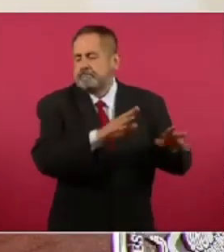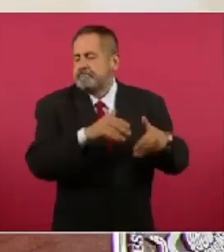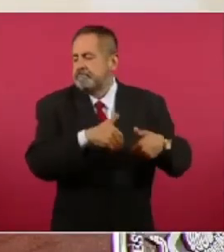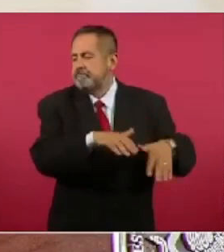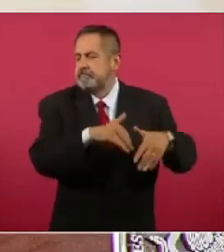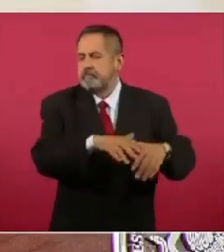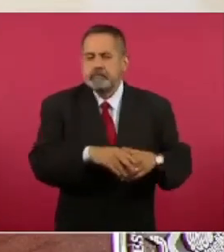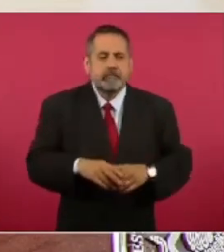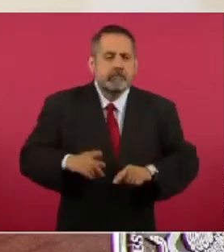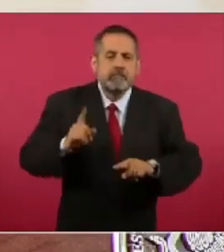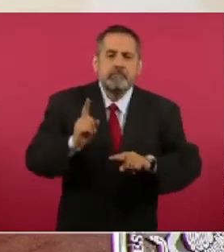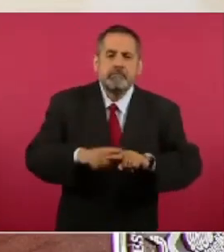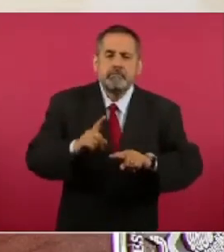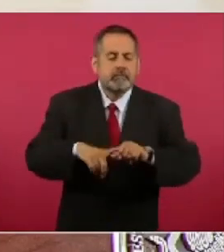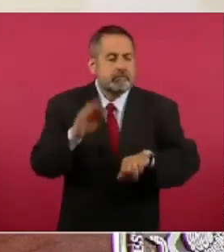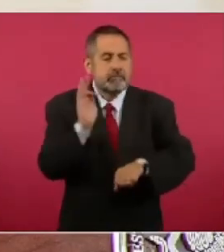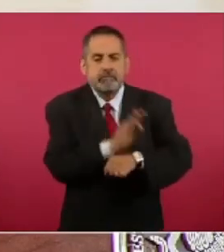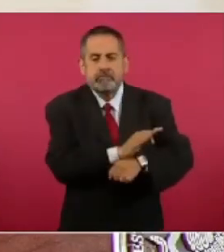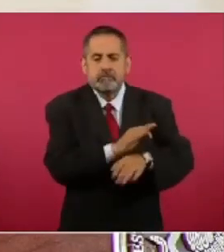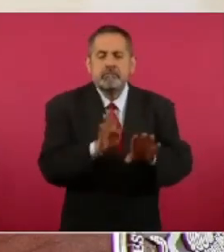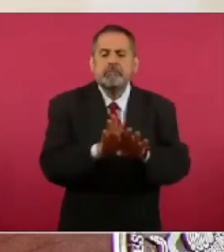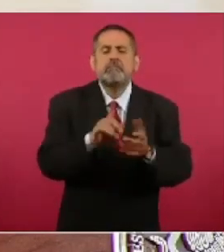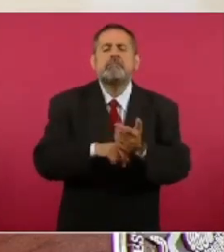¿Con quiénes?